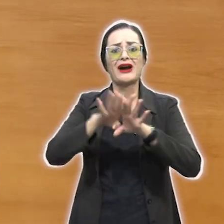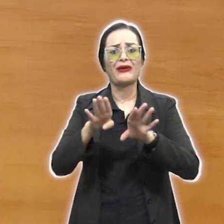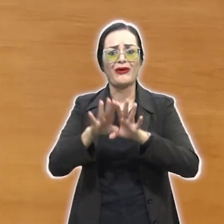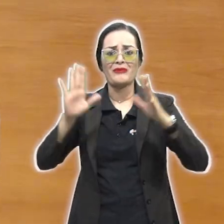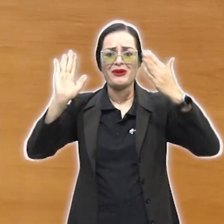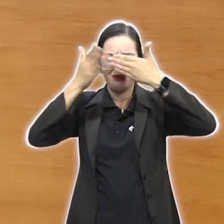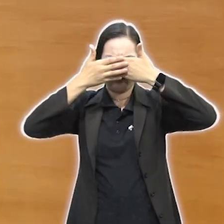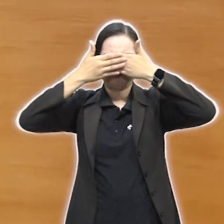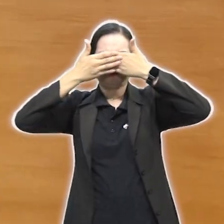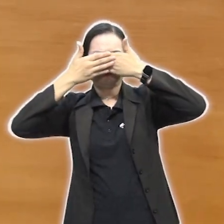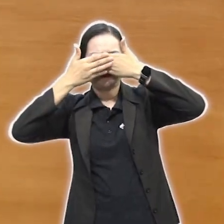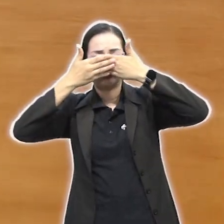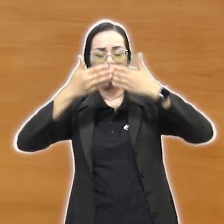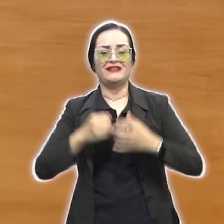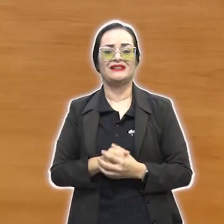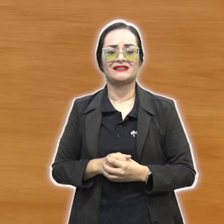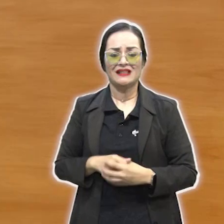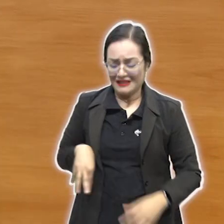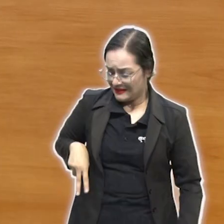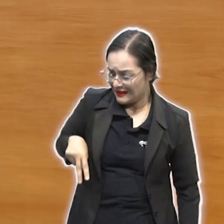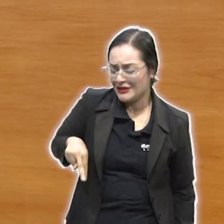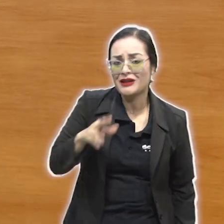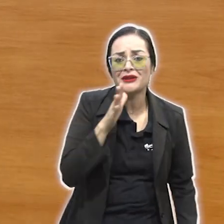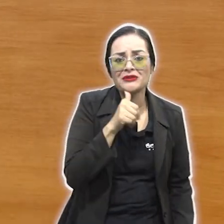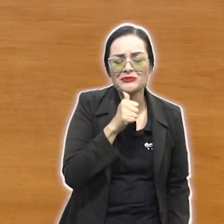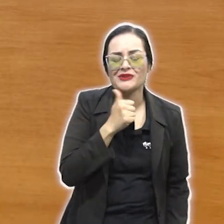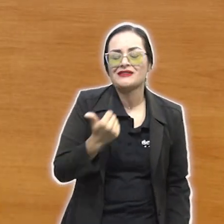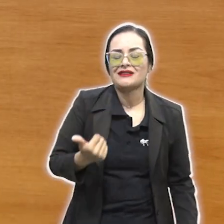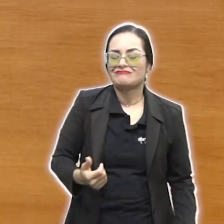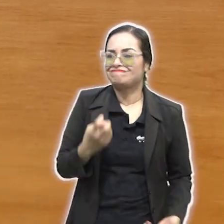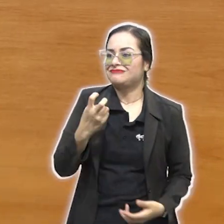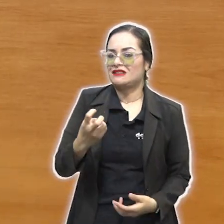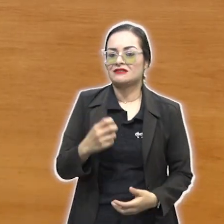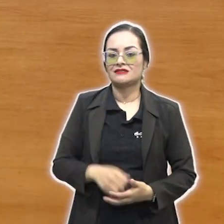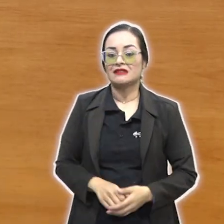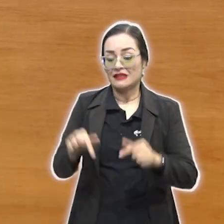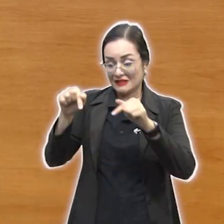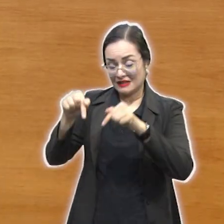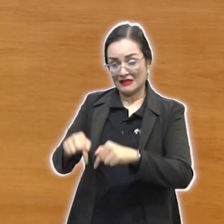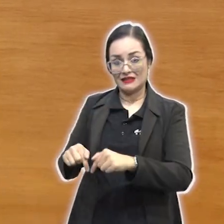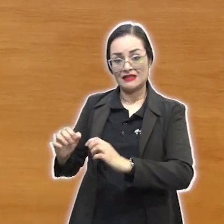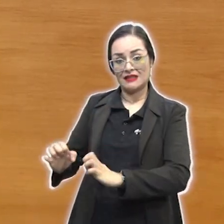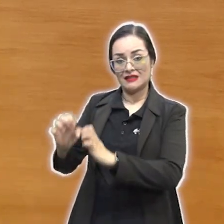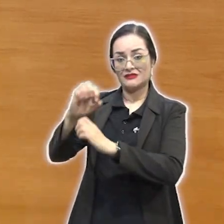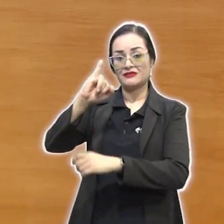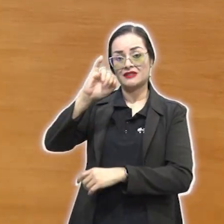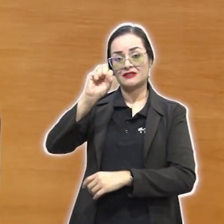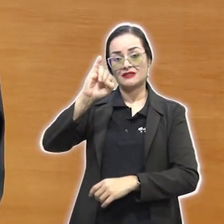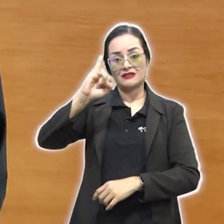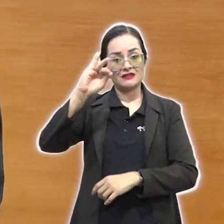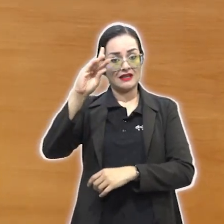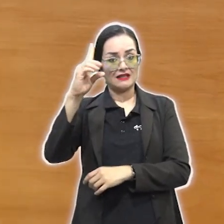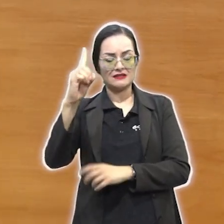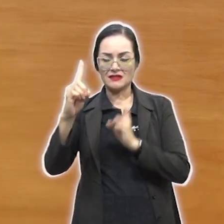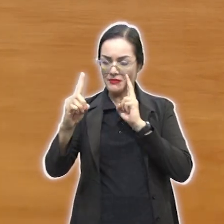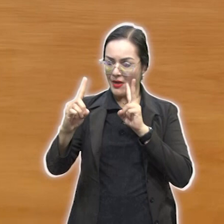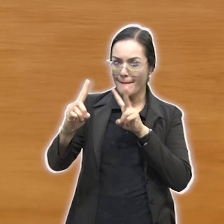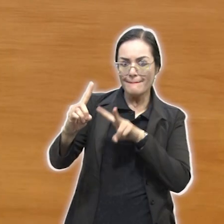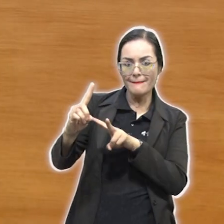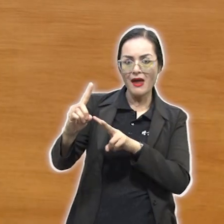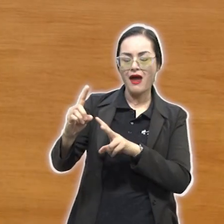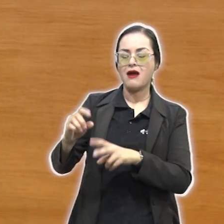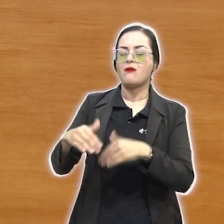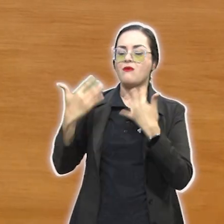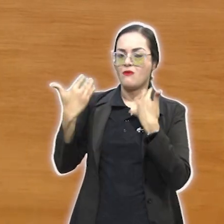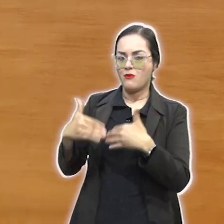no ver, no poder caminar y poder ver estas instalaciones y saber que están adaptadas para las